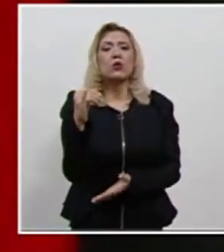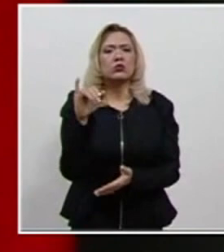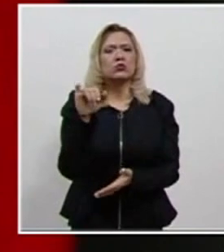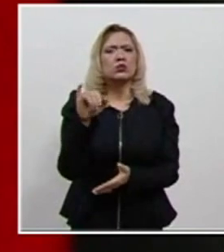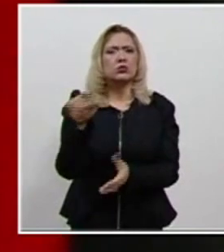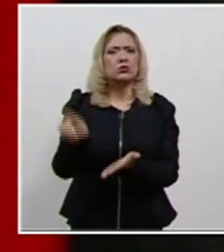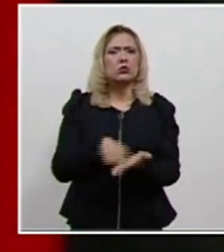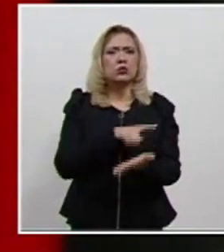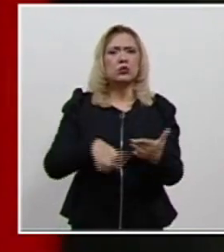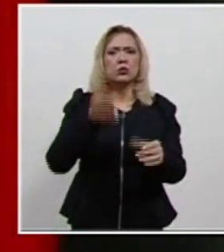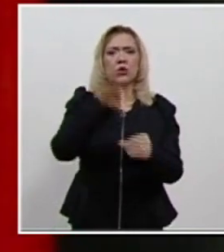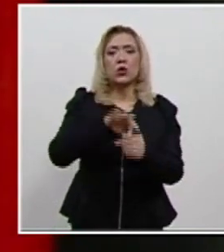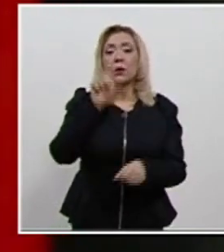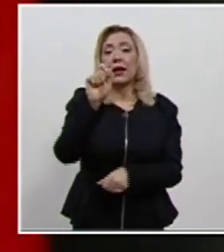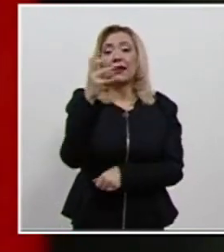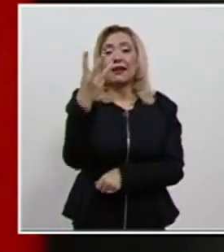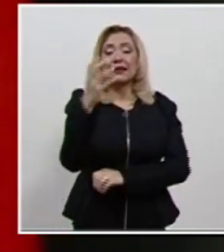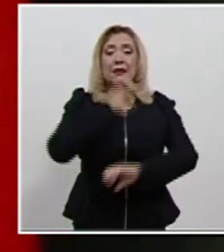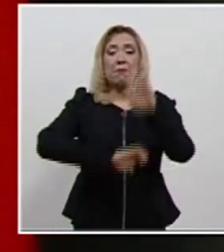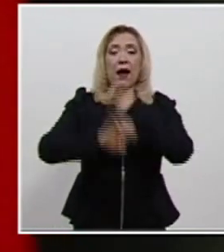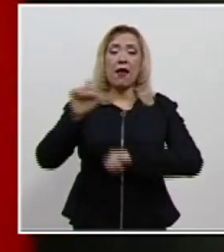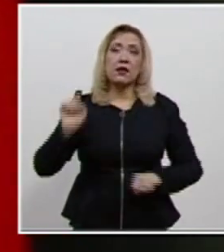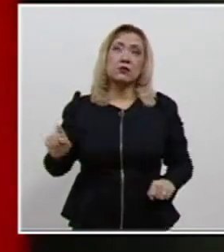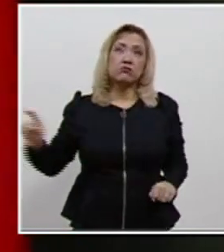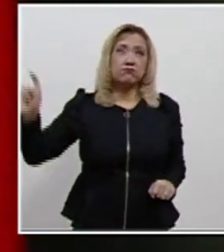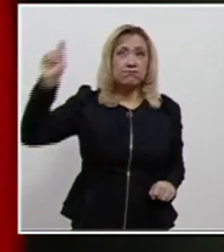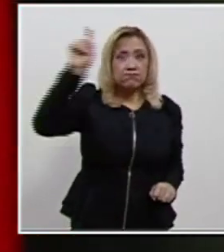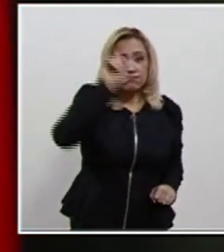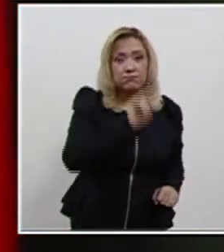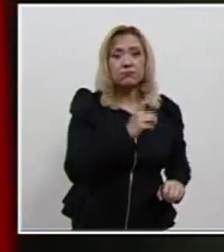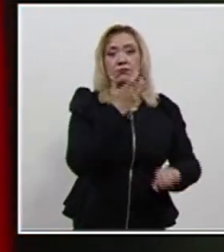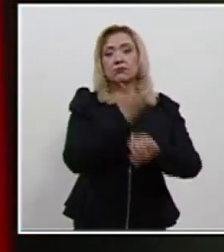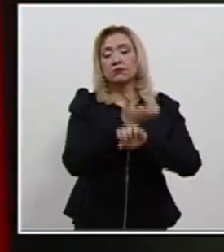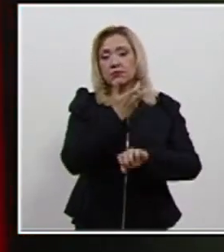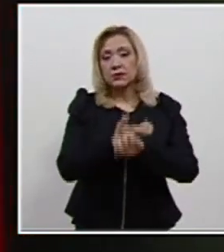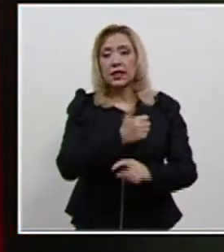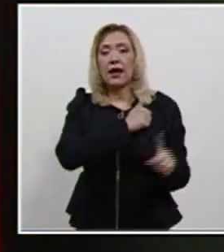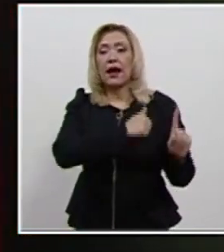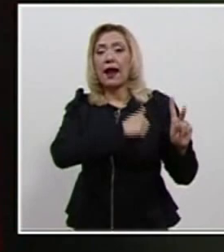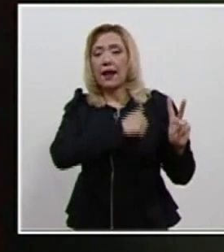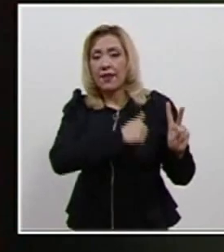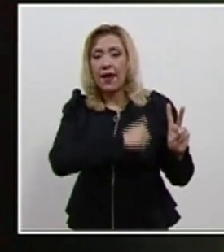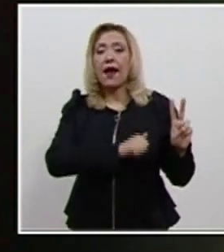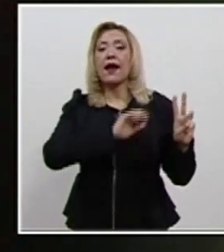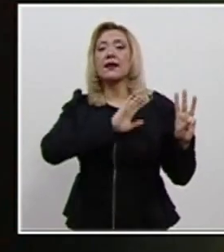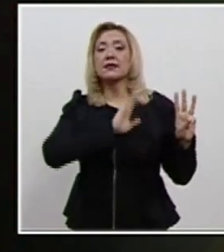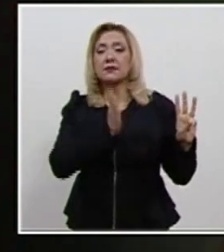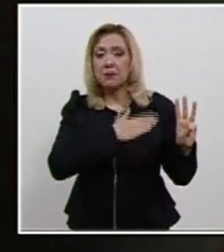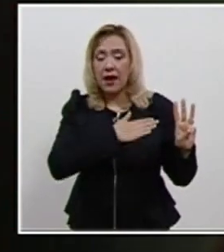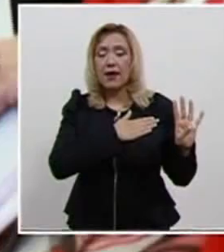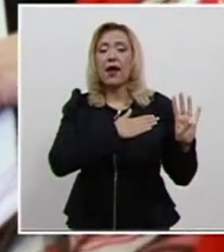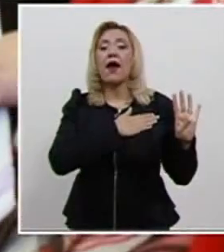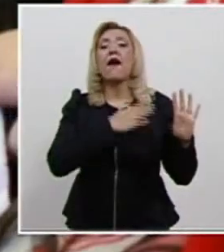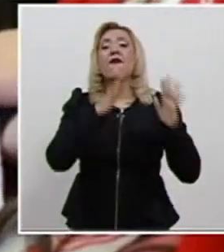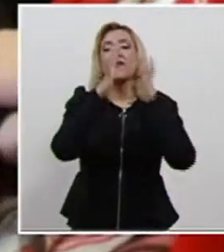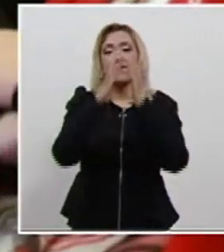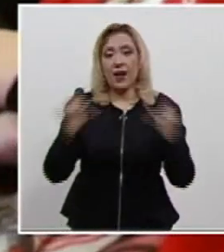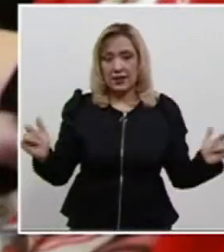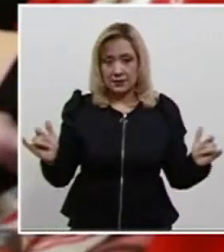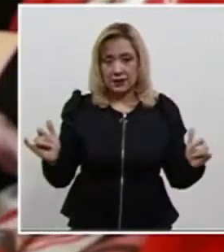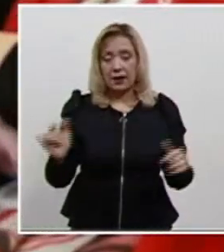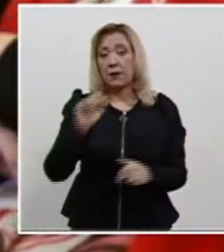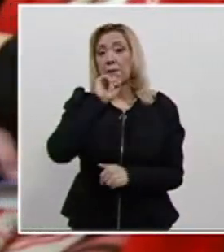en 23 sedes de embajadas y consulados de Estados Unidos, Canadá, España y Francia. Además, los